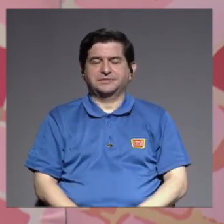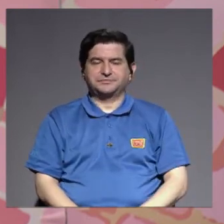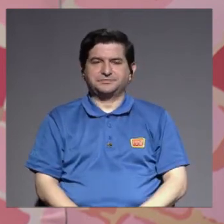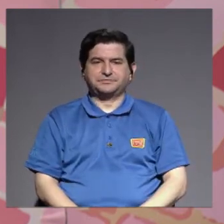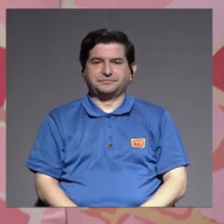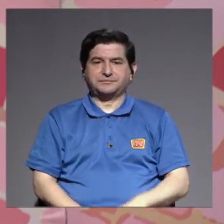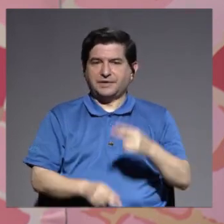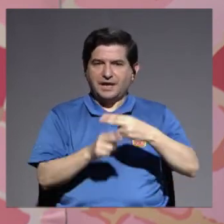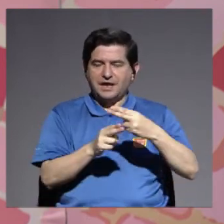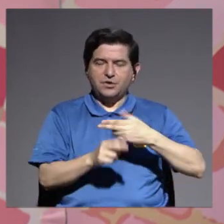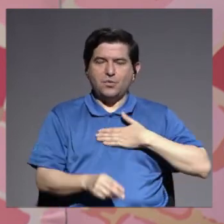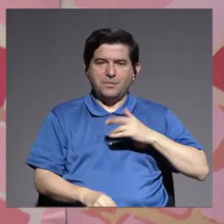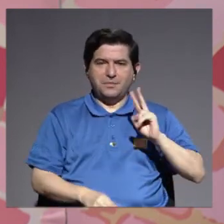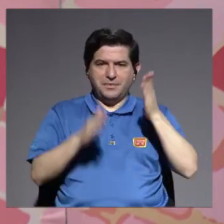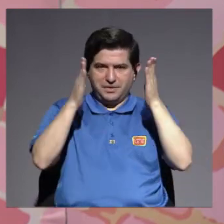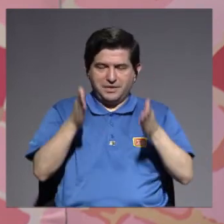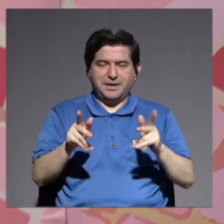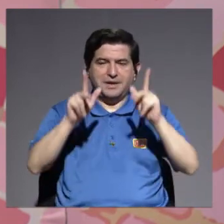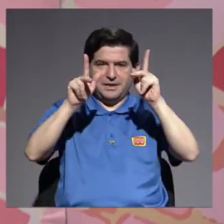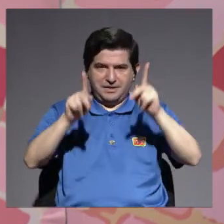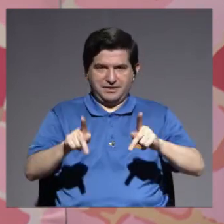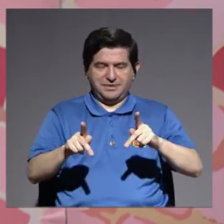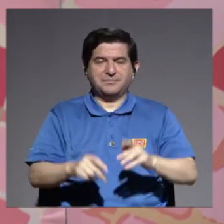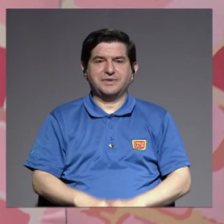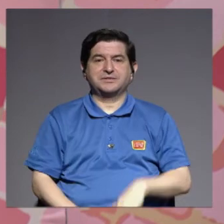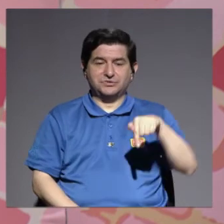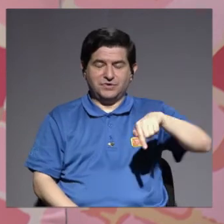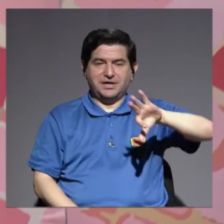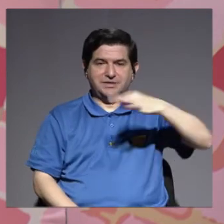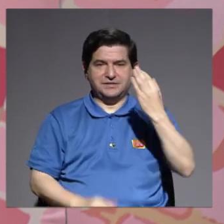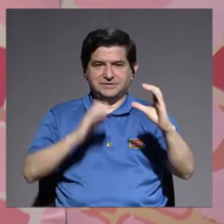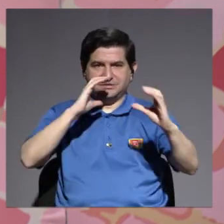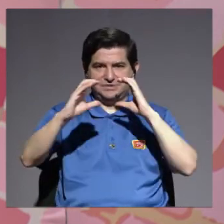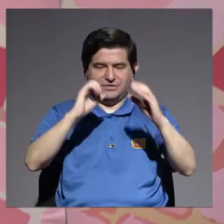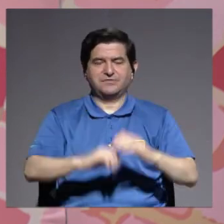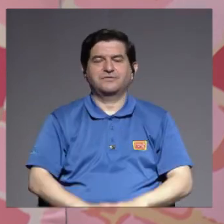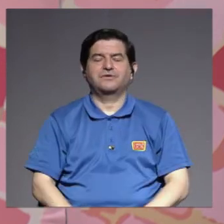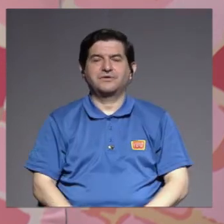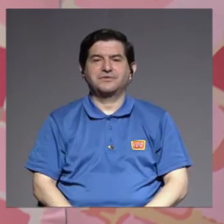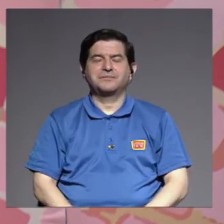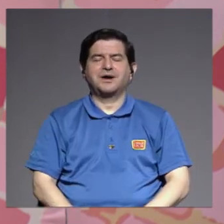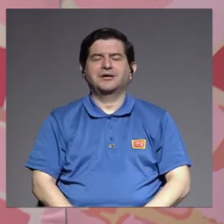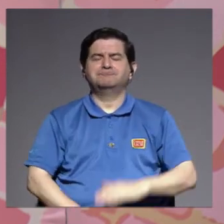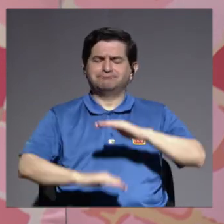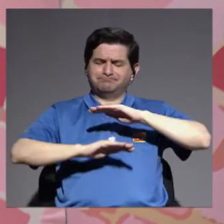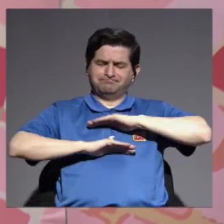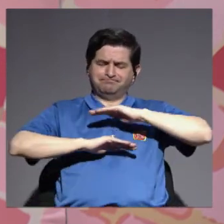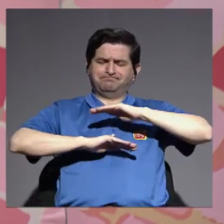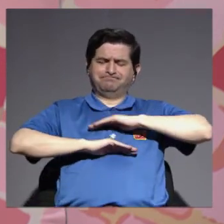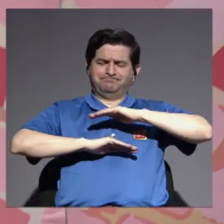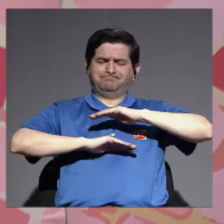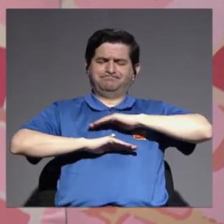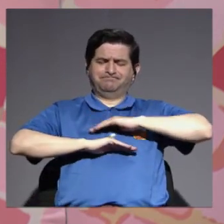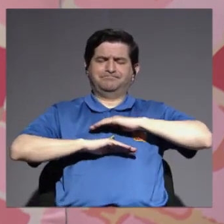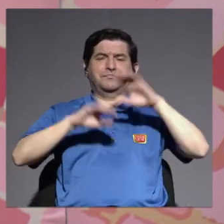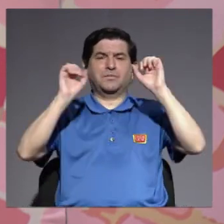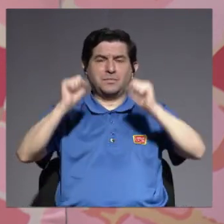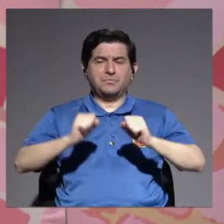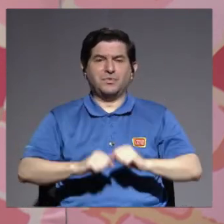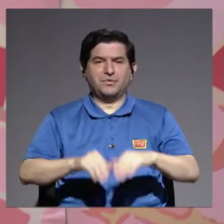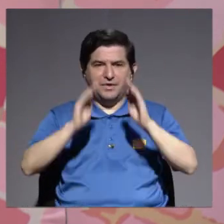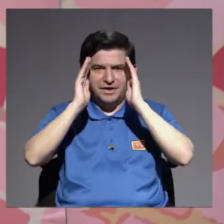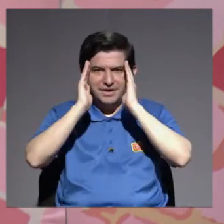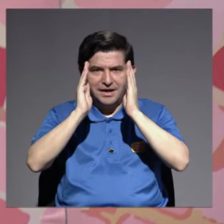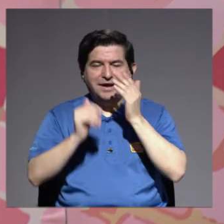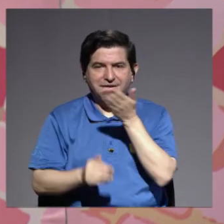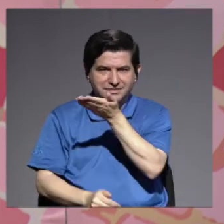de mis compañeros y del personal de este medio de comunicación. Nos complace enormemente haber llegado hasta